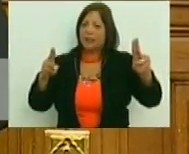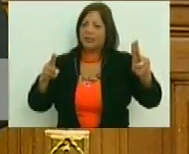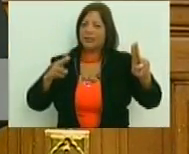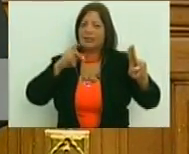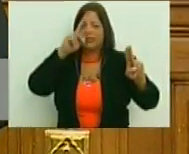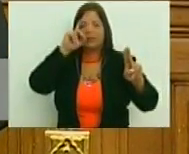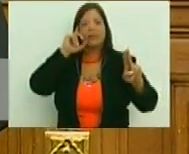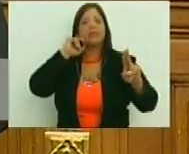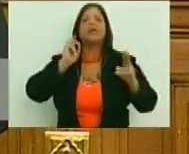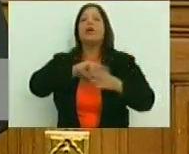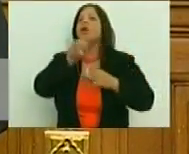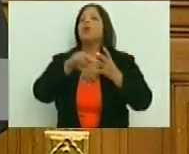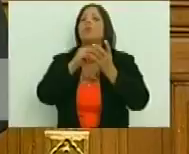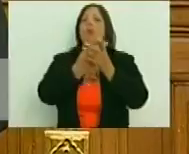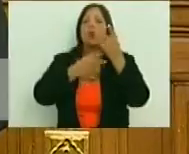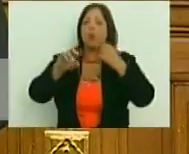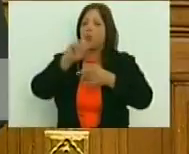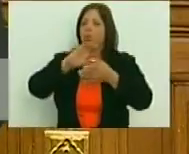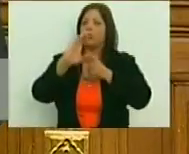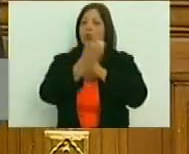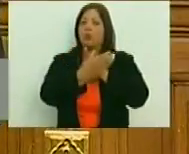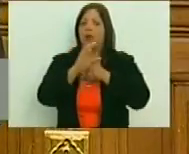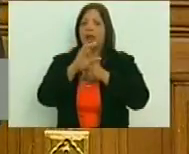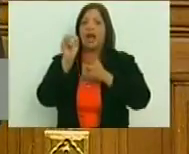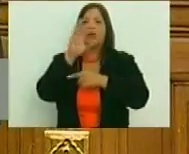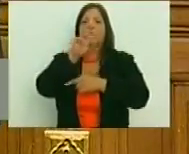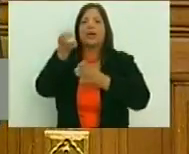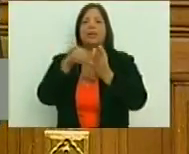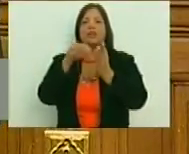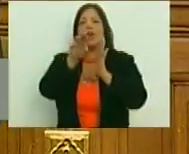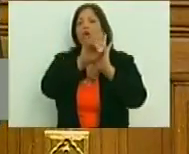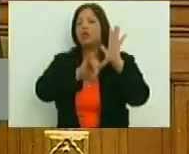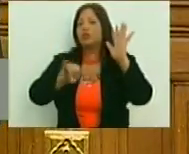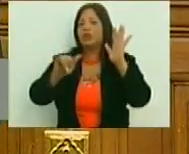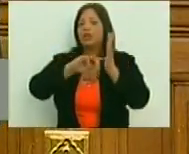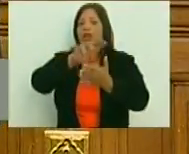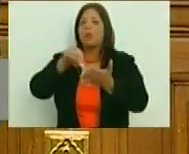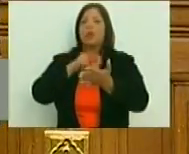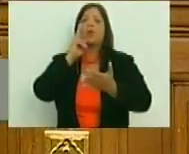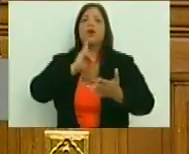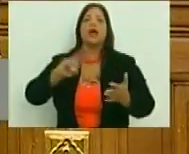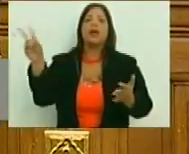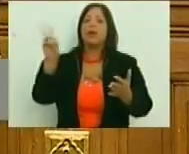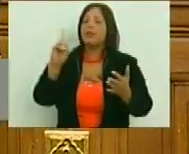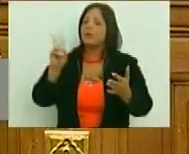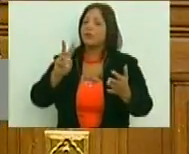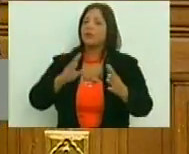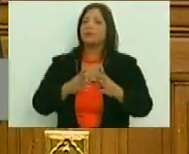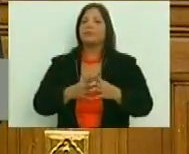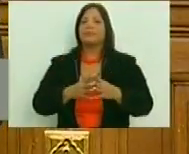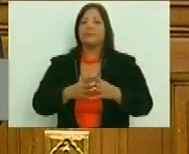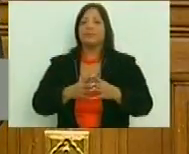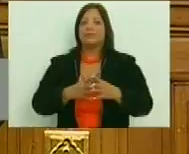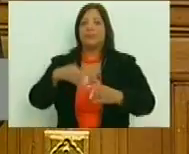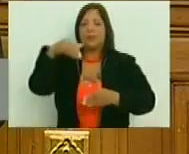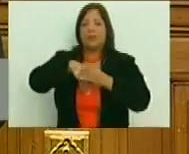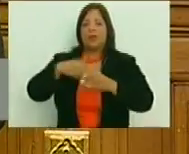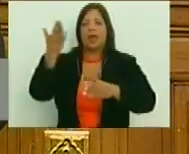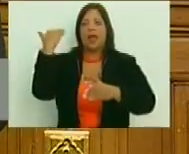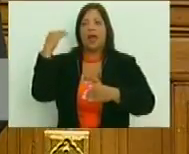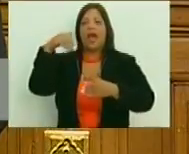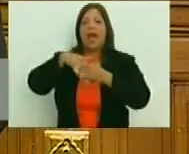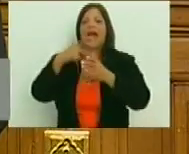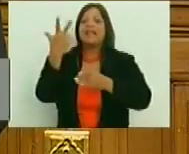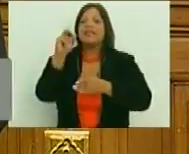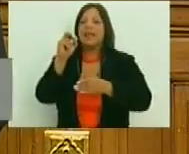carácter pluricultural de la patria. La Asamblea Nacional Constituyente de la República Bolivariana de Venezuela, electa el día 30